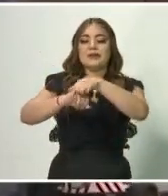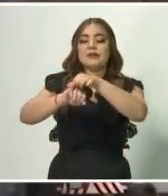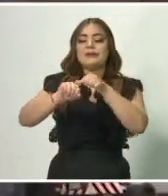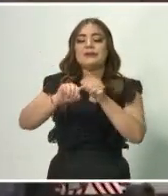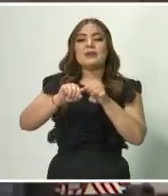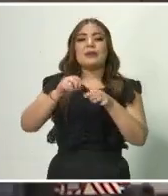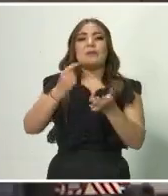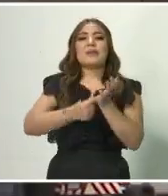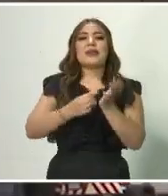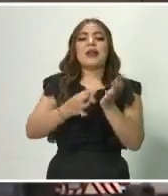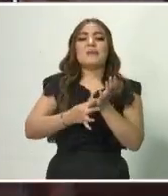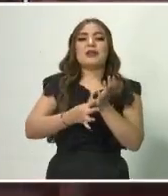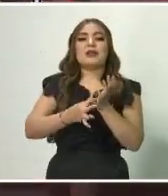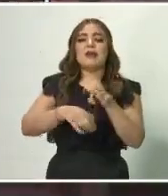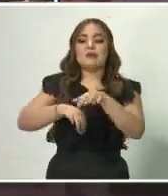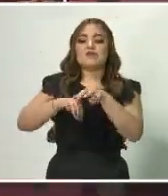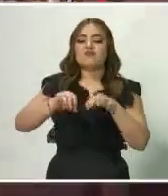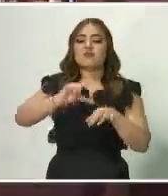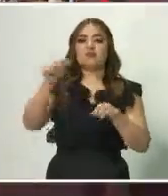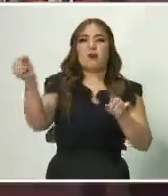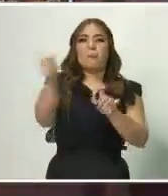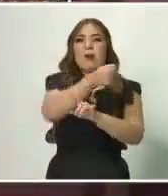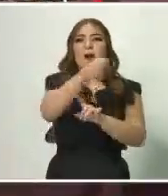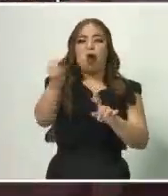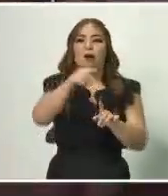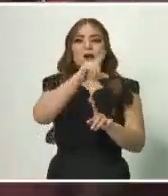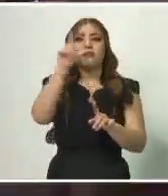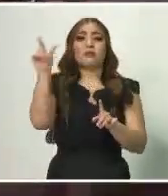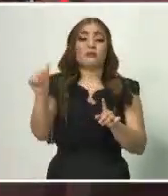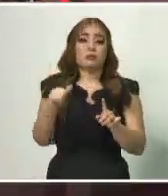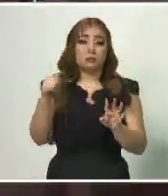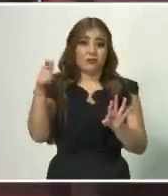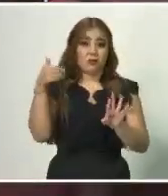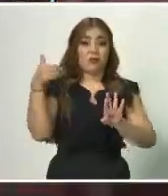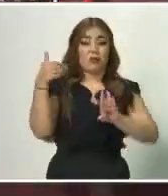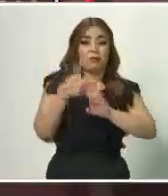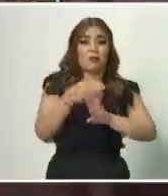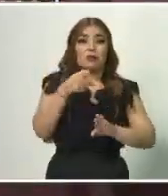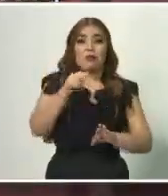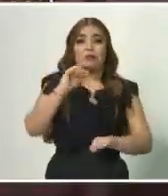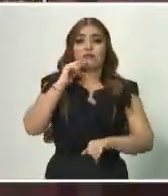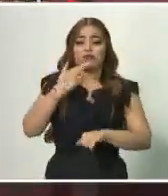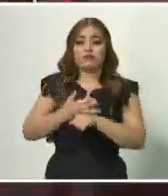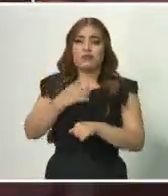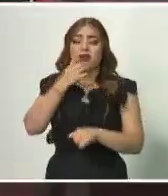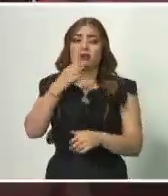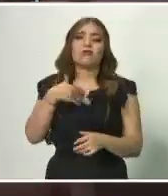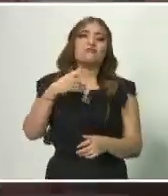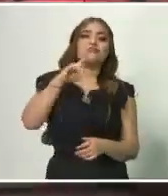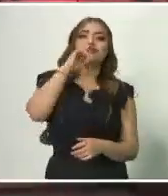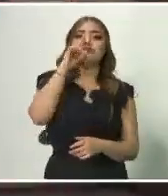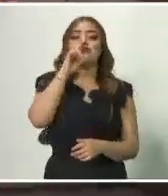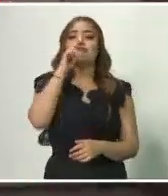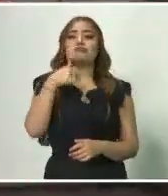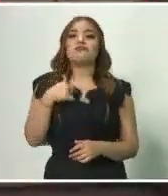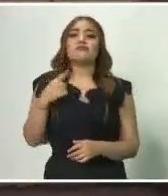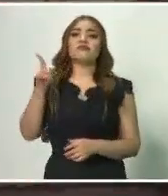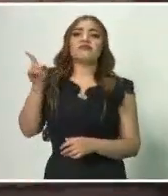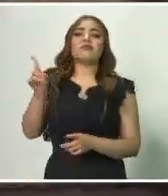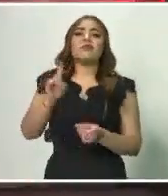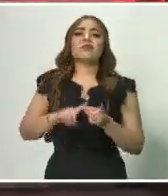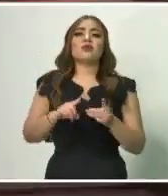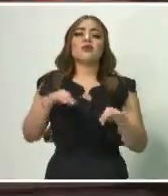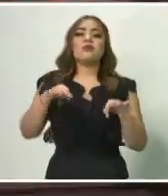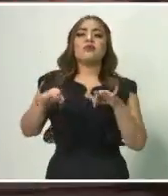y comenzó a golpear el rostro a Ramiro Galindo. Luego de la agresión, el responsable dijo ser influyente y pertenecer a una corporación de